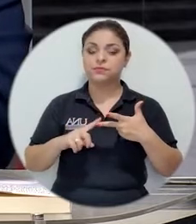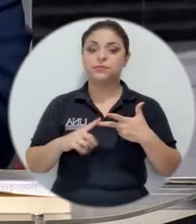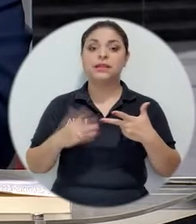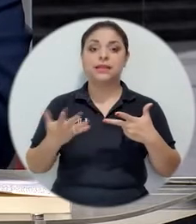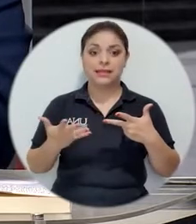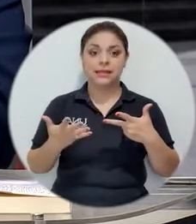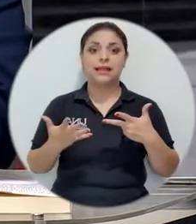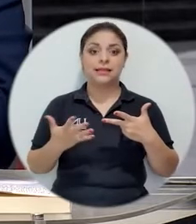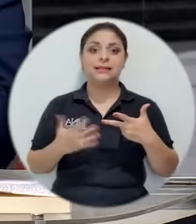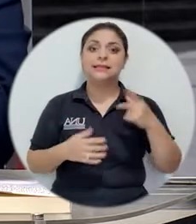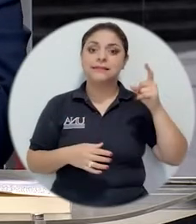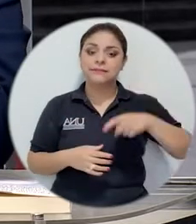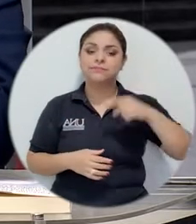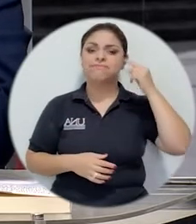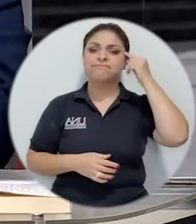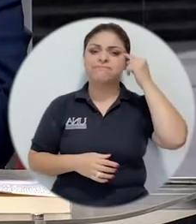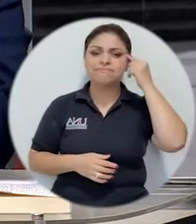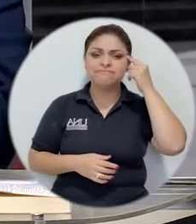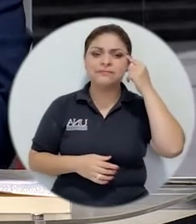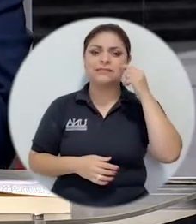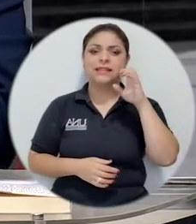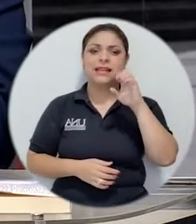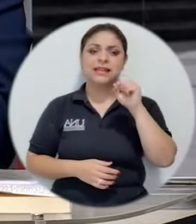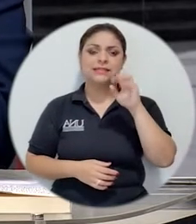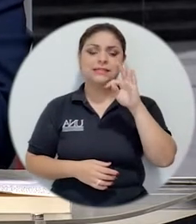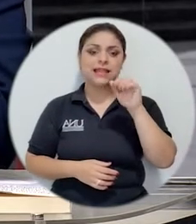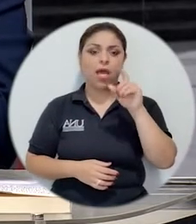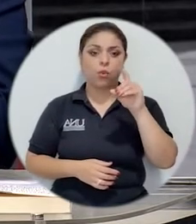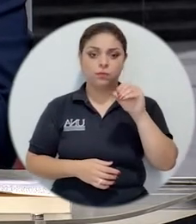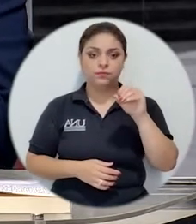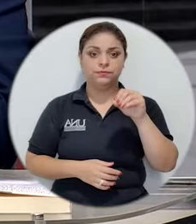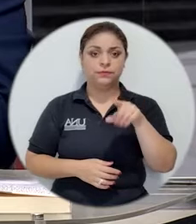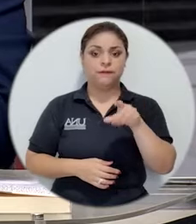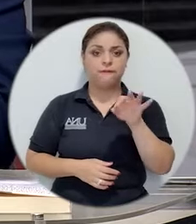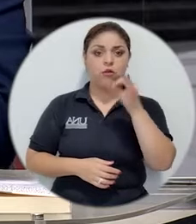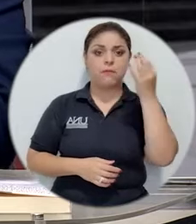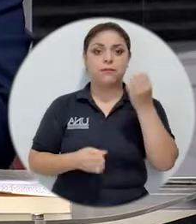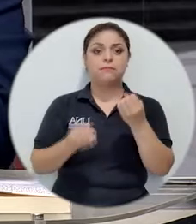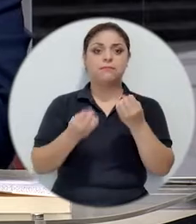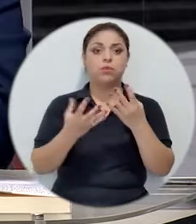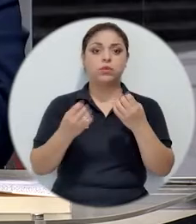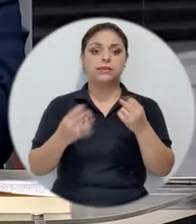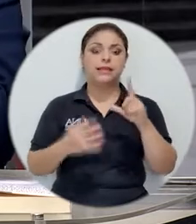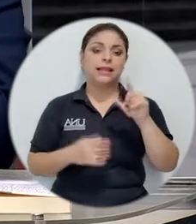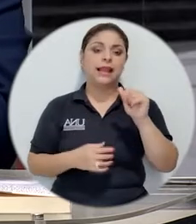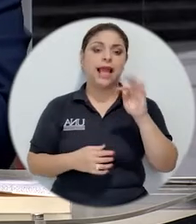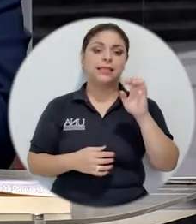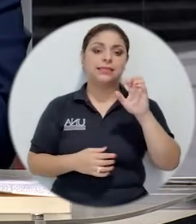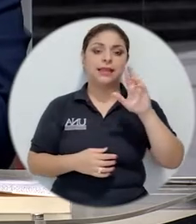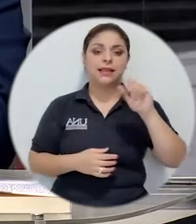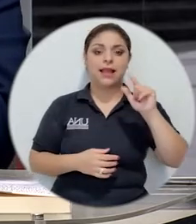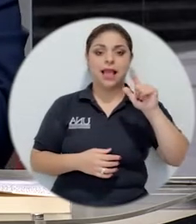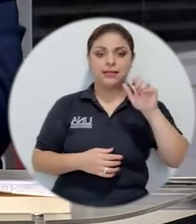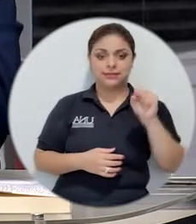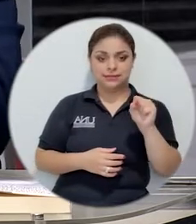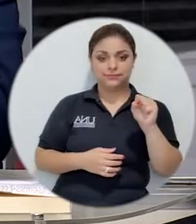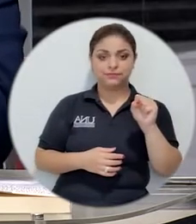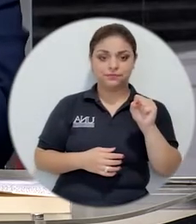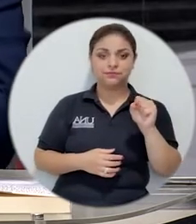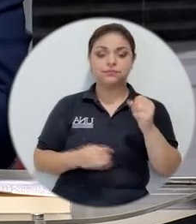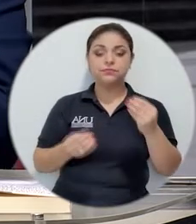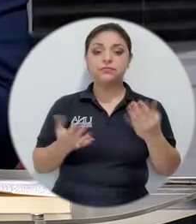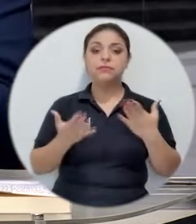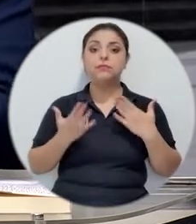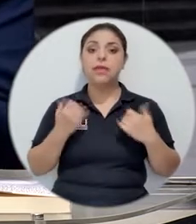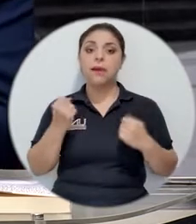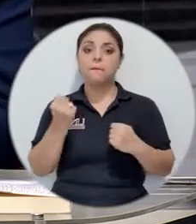esto que estábamos platicando, de que se haga una reflexión sobre el estado de esos mecanismos multilaterales y de esos instrumentos que